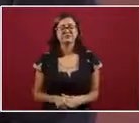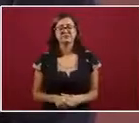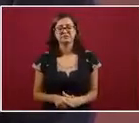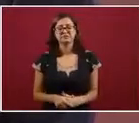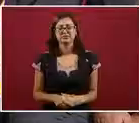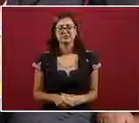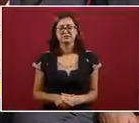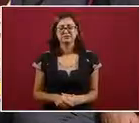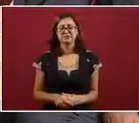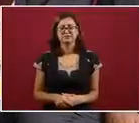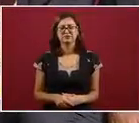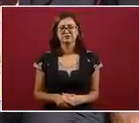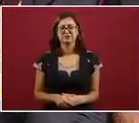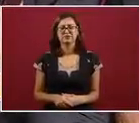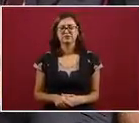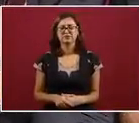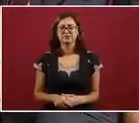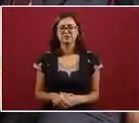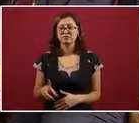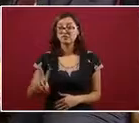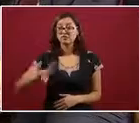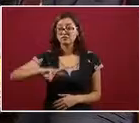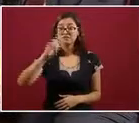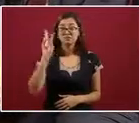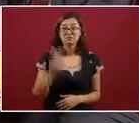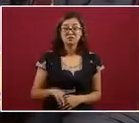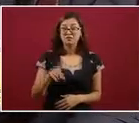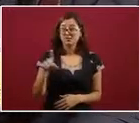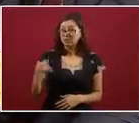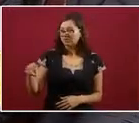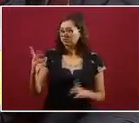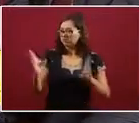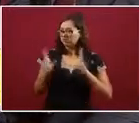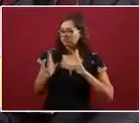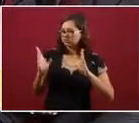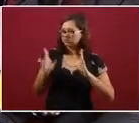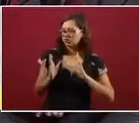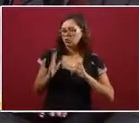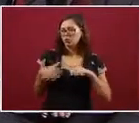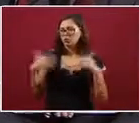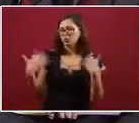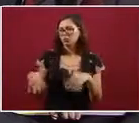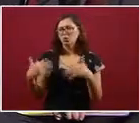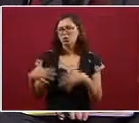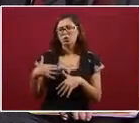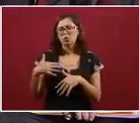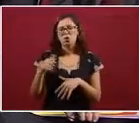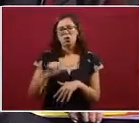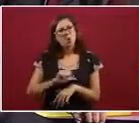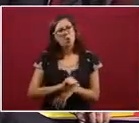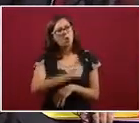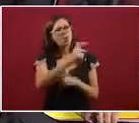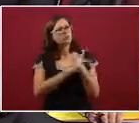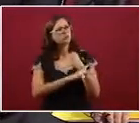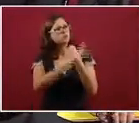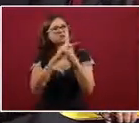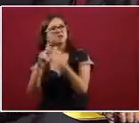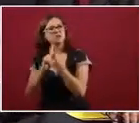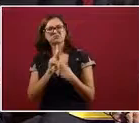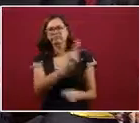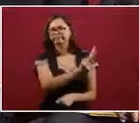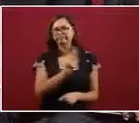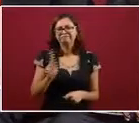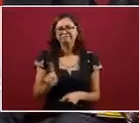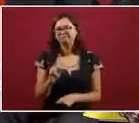Es un ejército distinto a otros ejércitos de otras naciones.